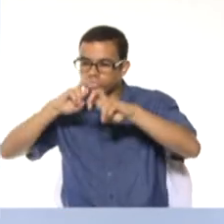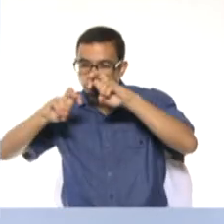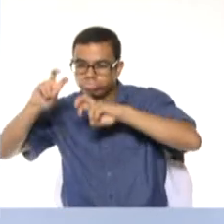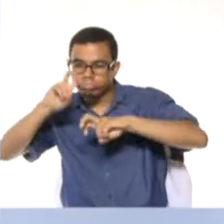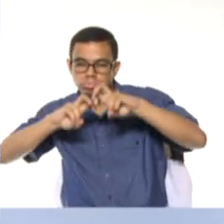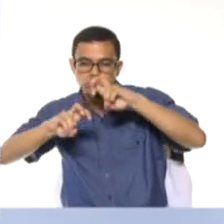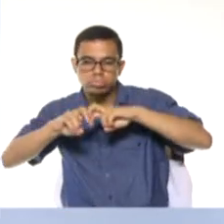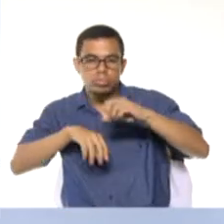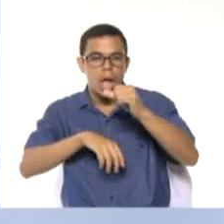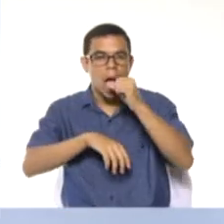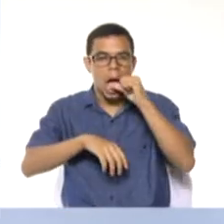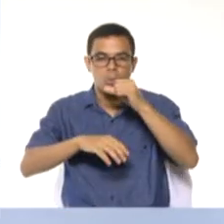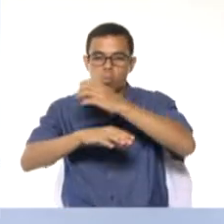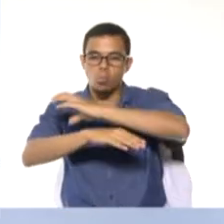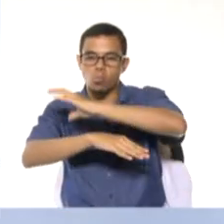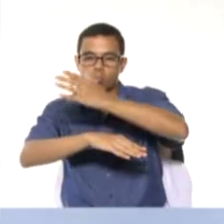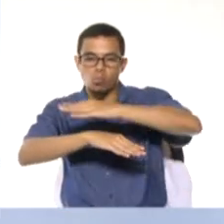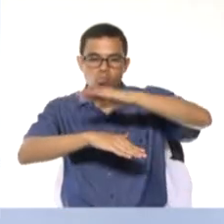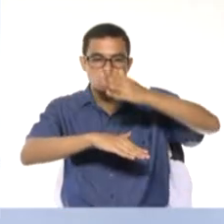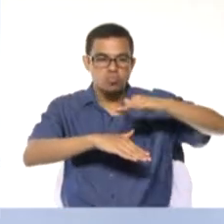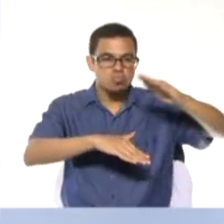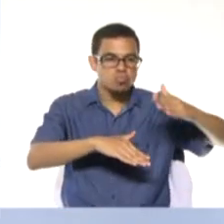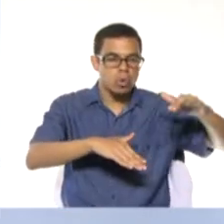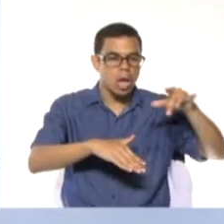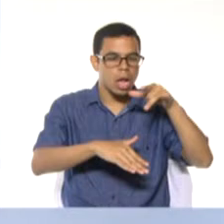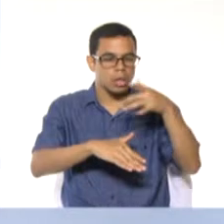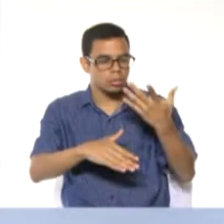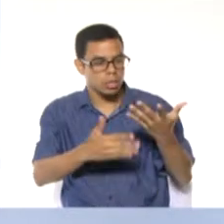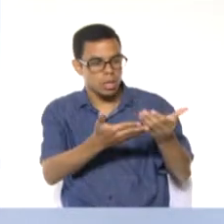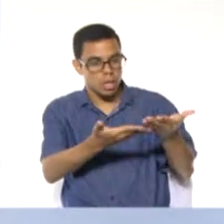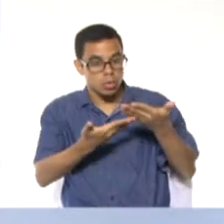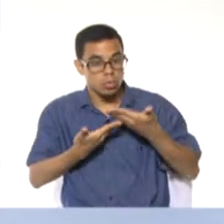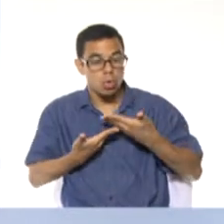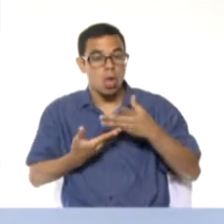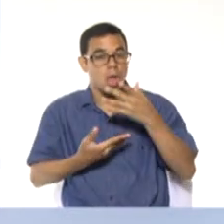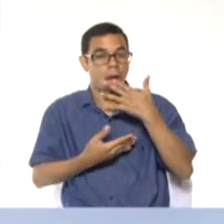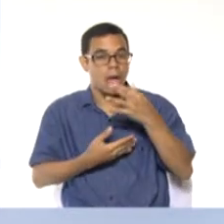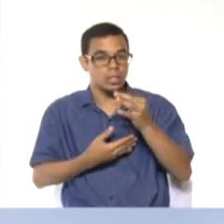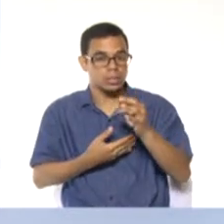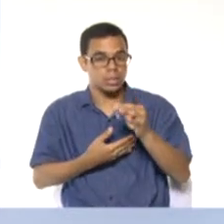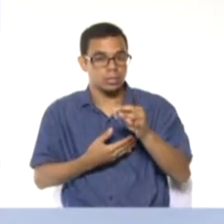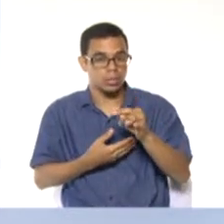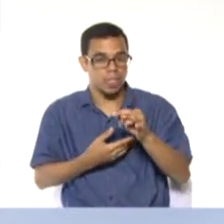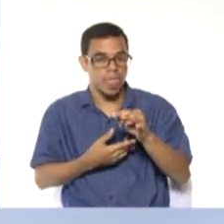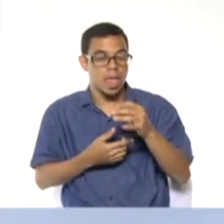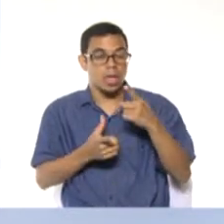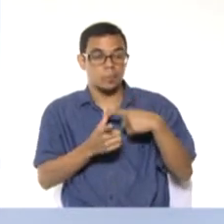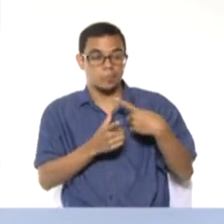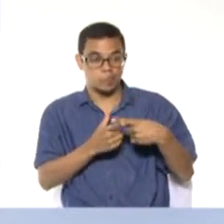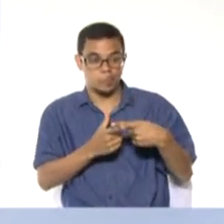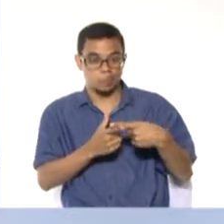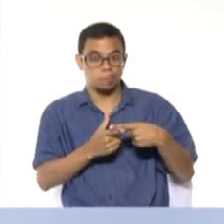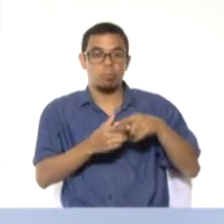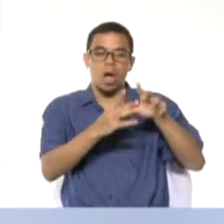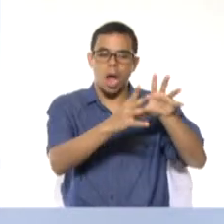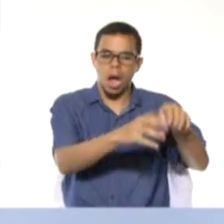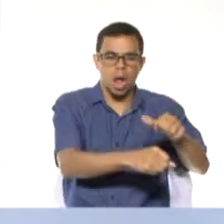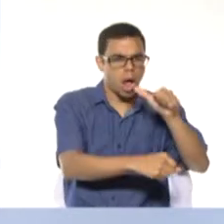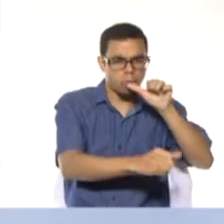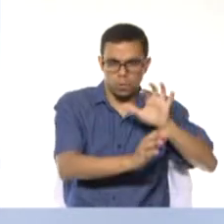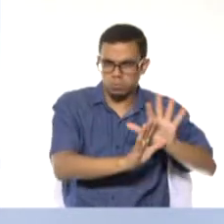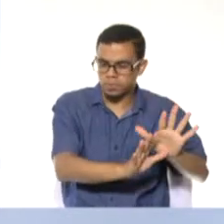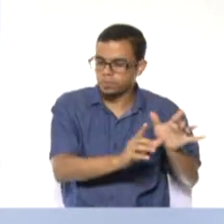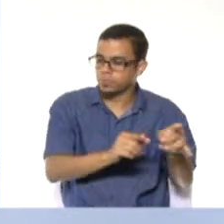que es nuestra fuente primaria de la sal. Entonces, a partir de los procedimientos, obtuvo